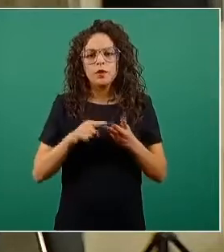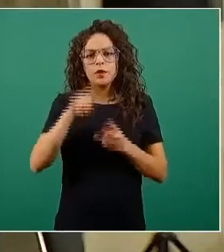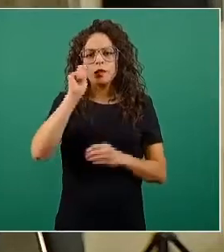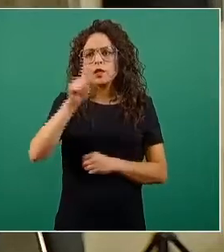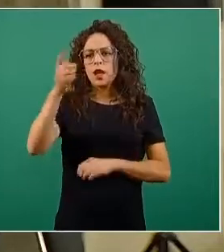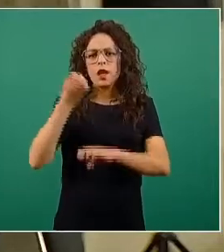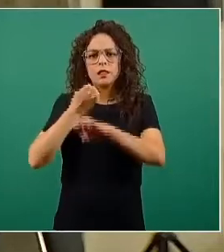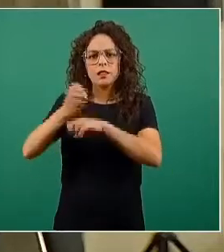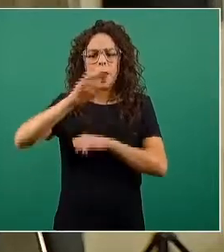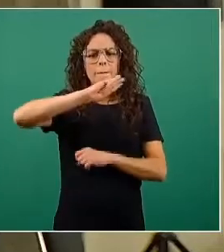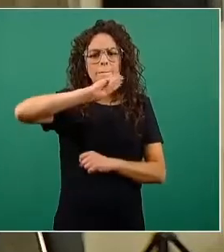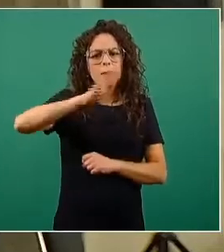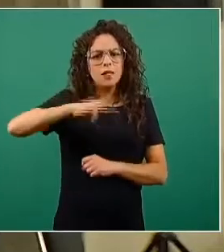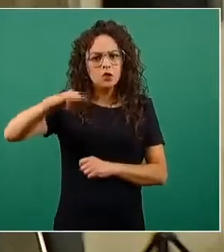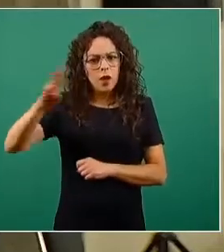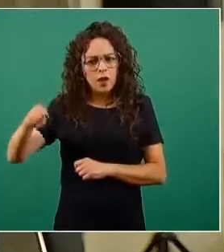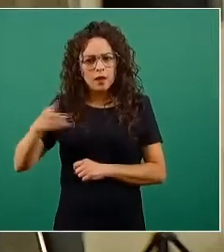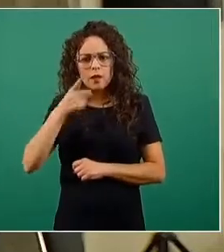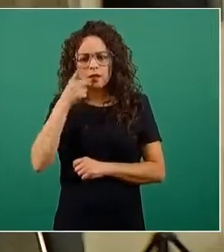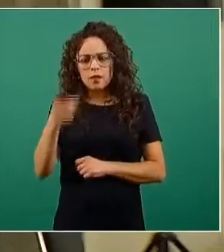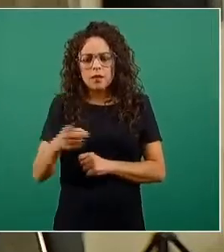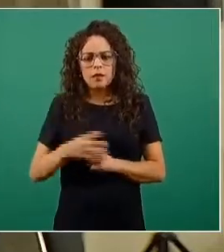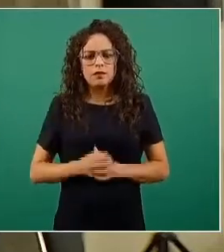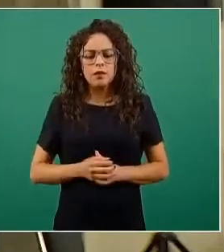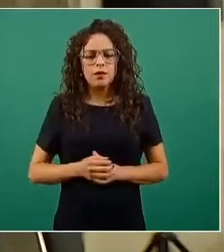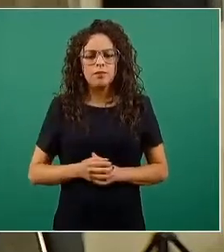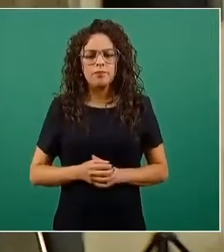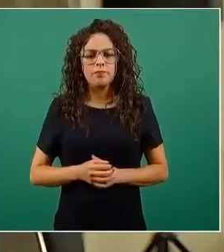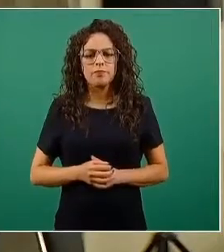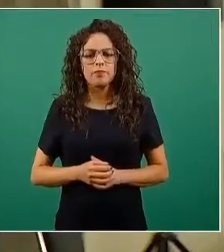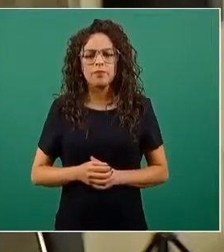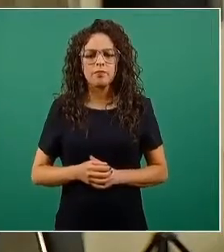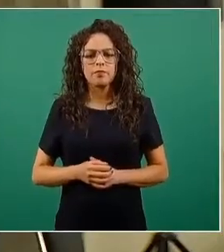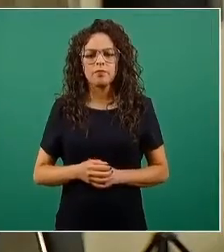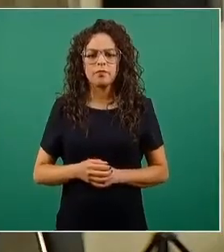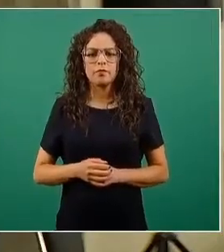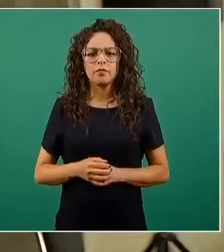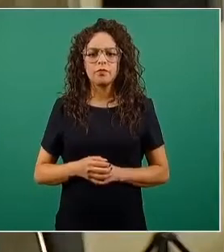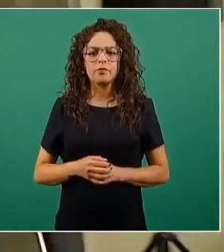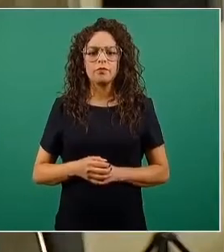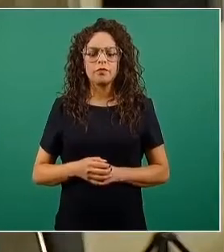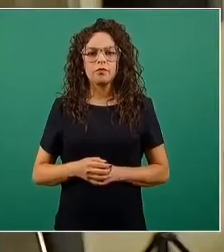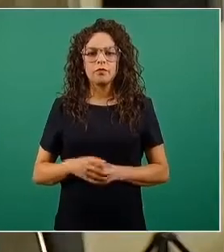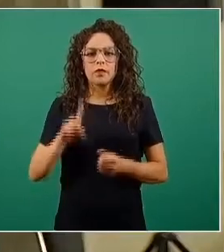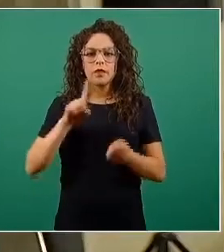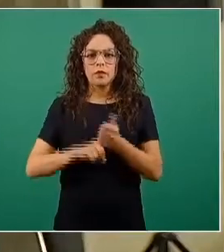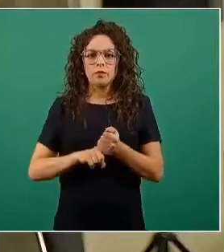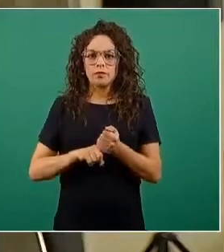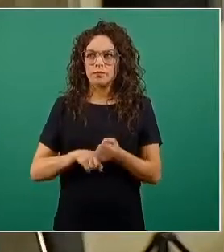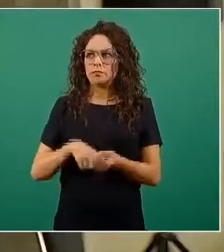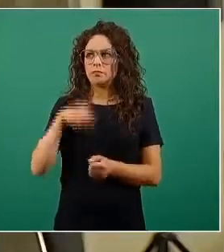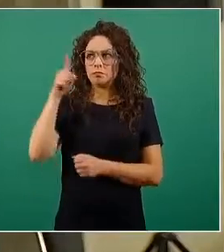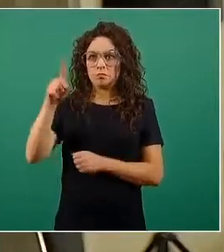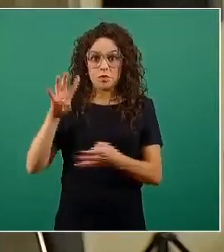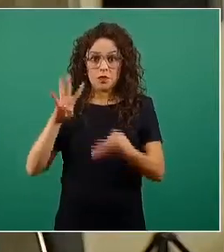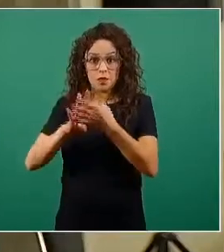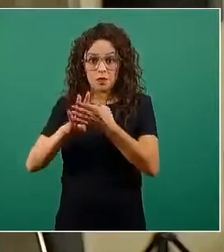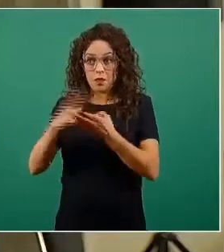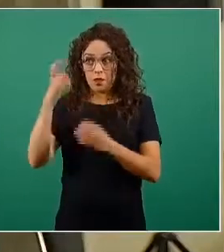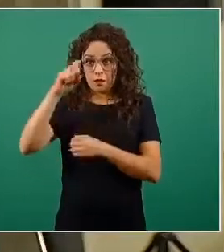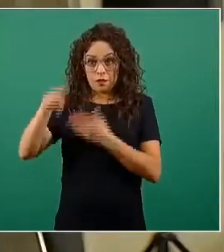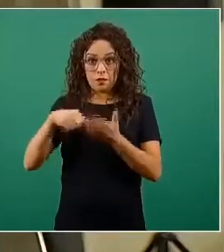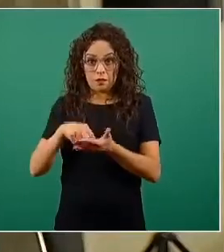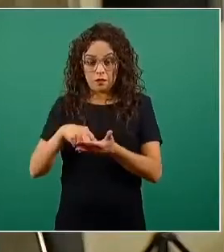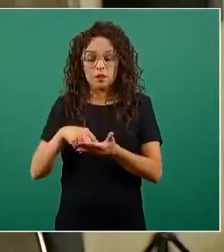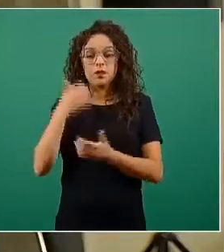comentan alguien que tiene relación con uno de los cerezos de ese estado. Comentan que cómo sería la vacunación